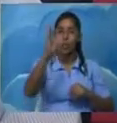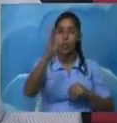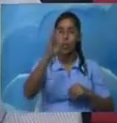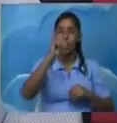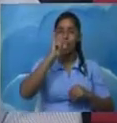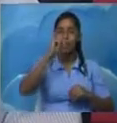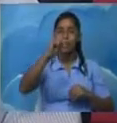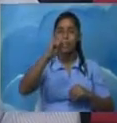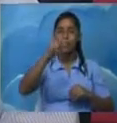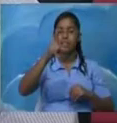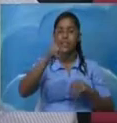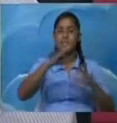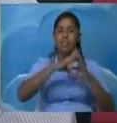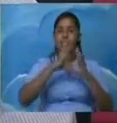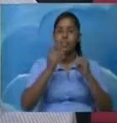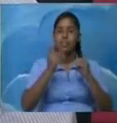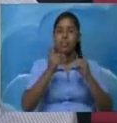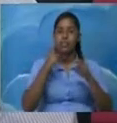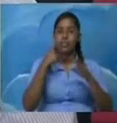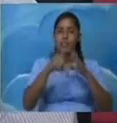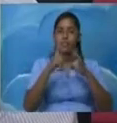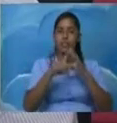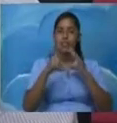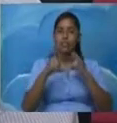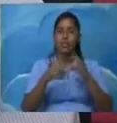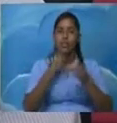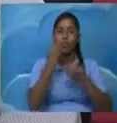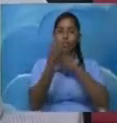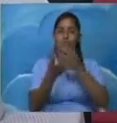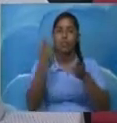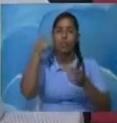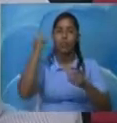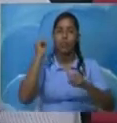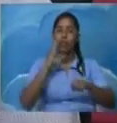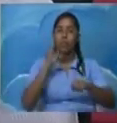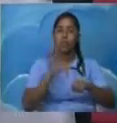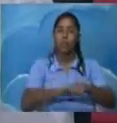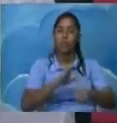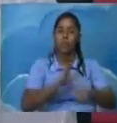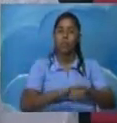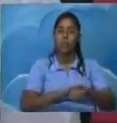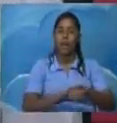y se te contará por pecado.